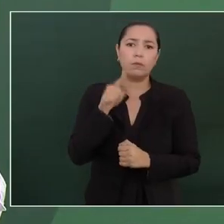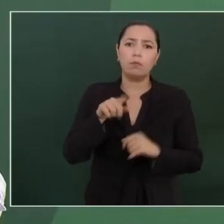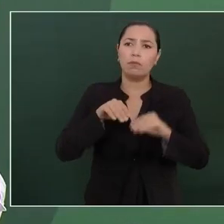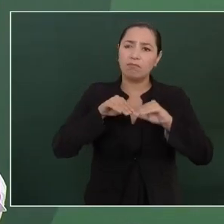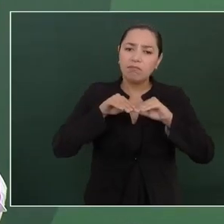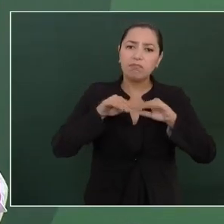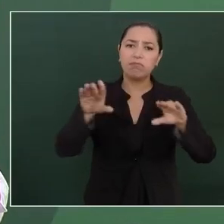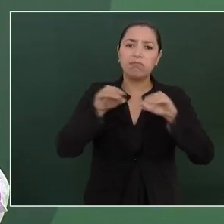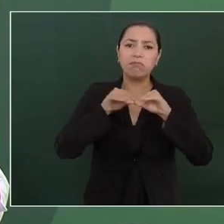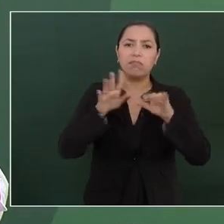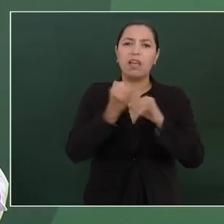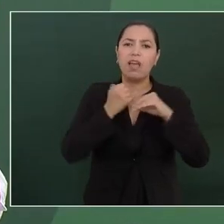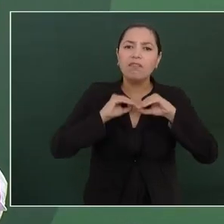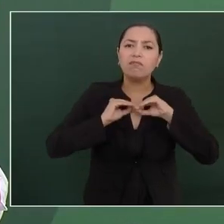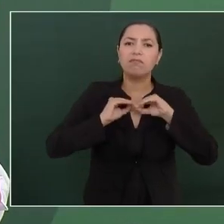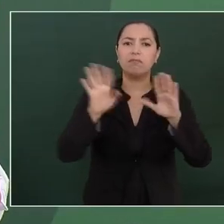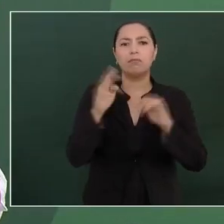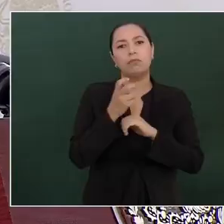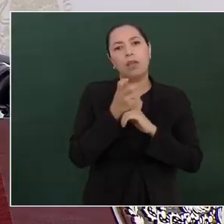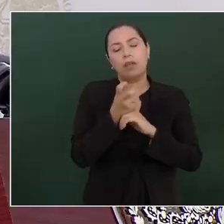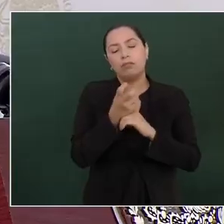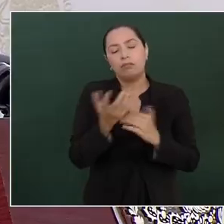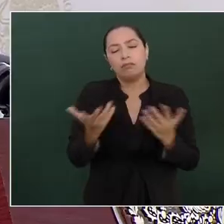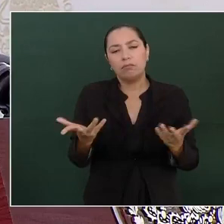Es lo que decía Morelos,